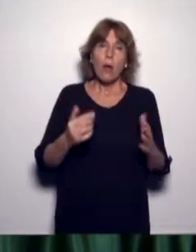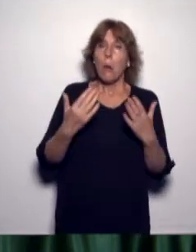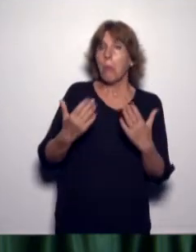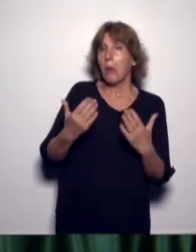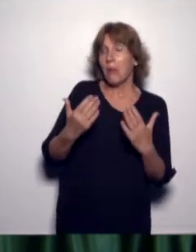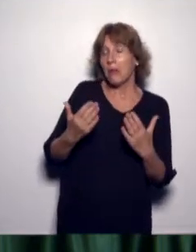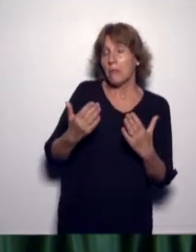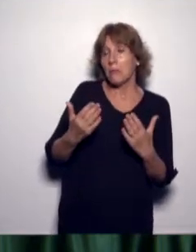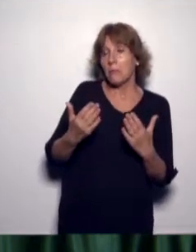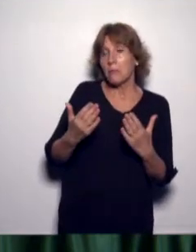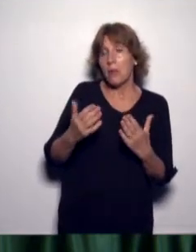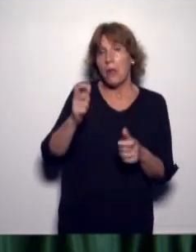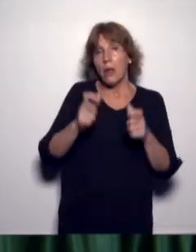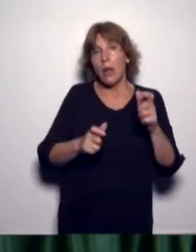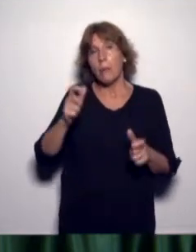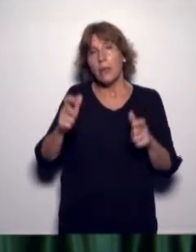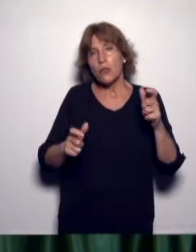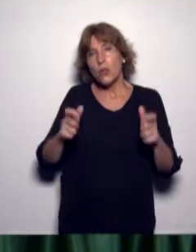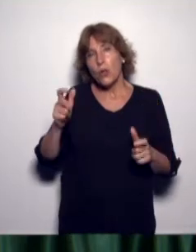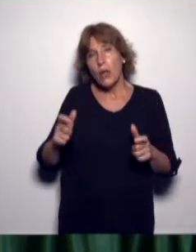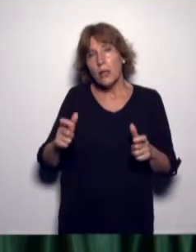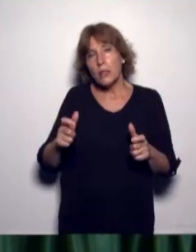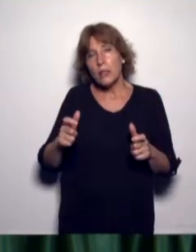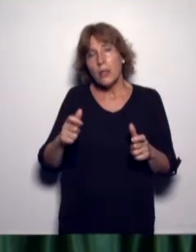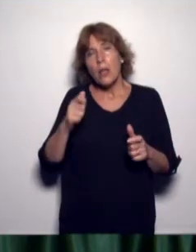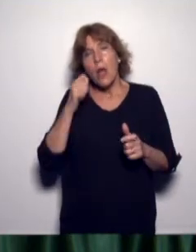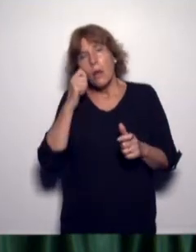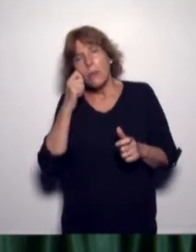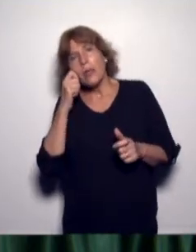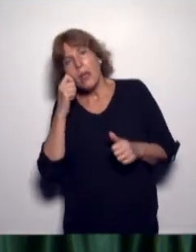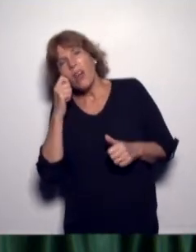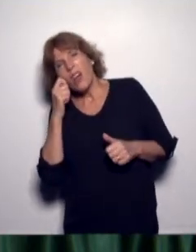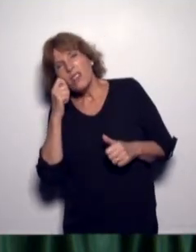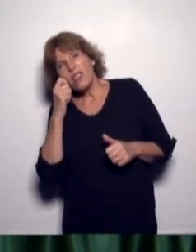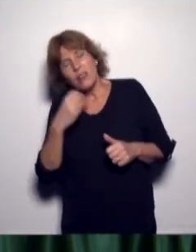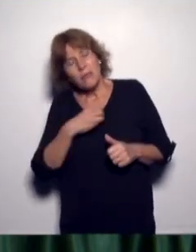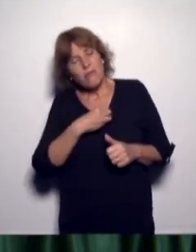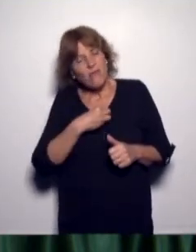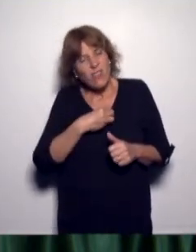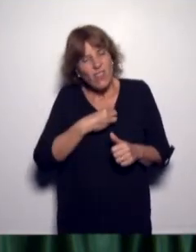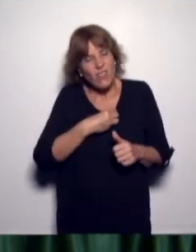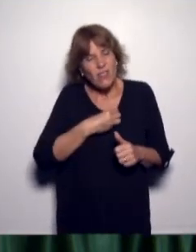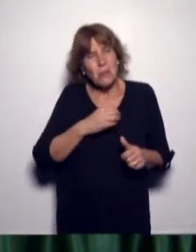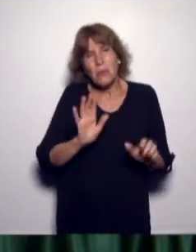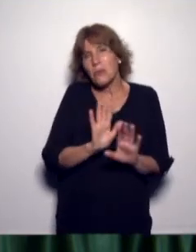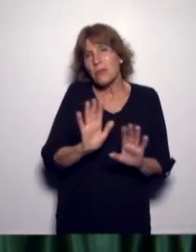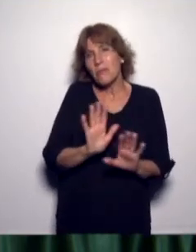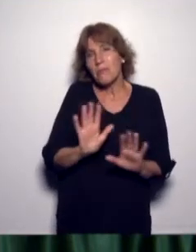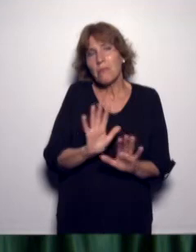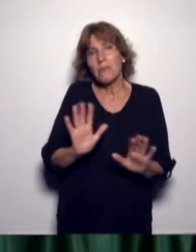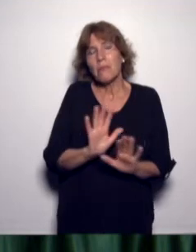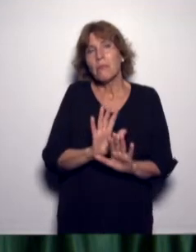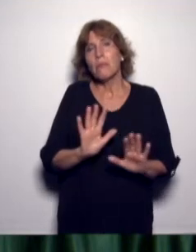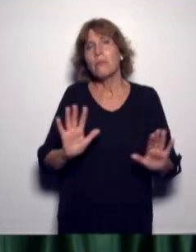como los ancianos. Nos hemos hecho insensibles muchas veces a cualquier